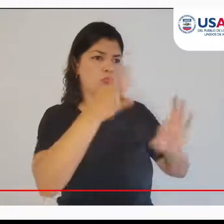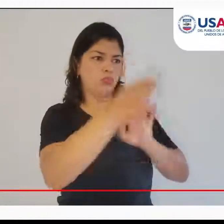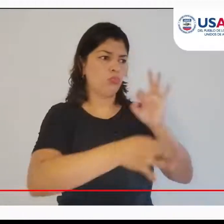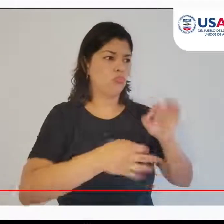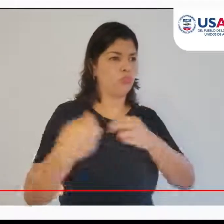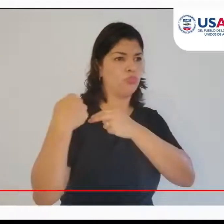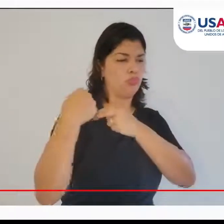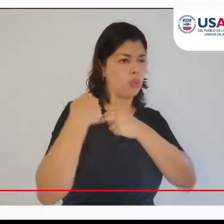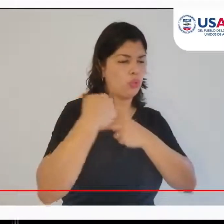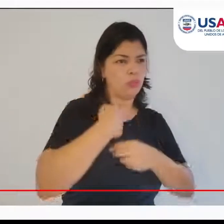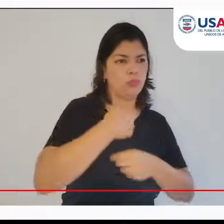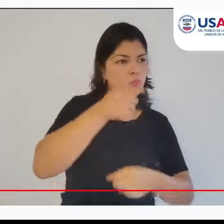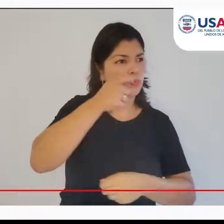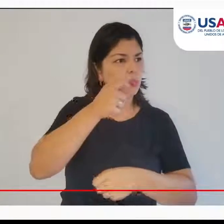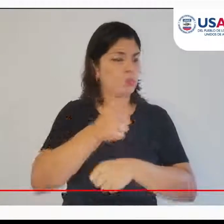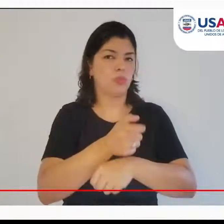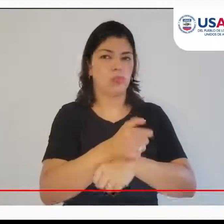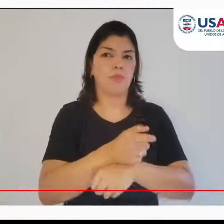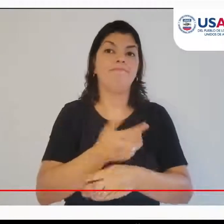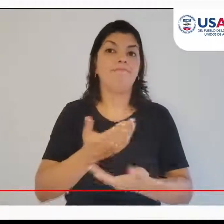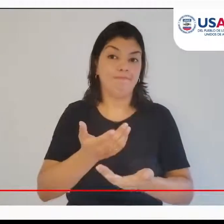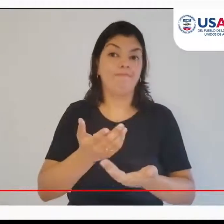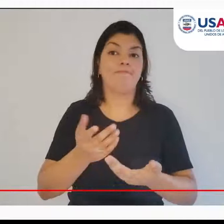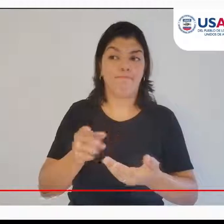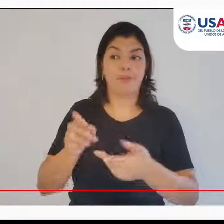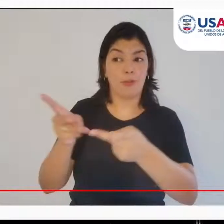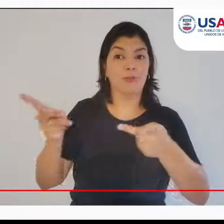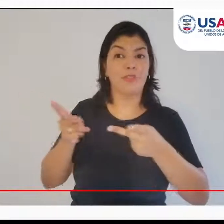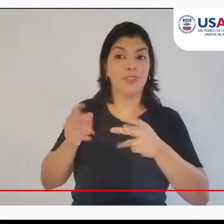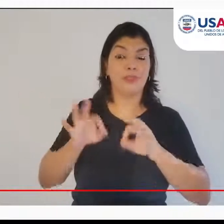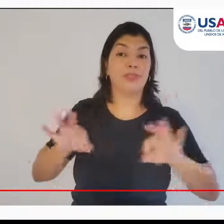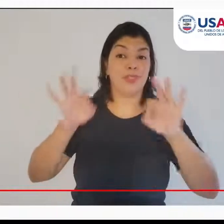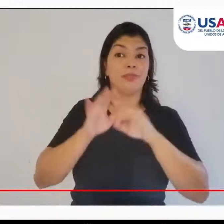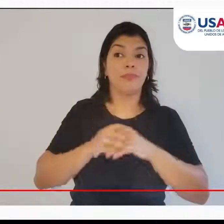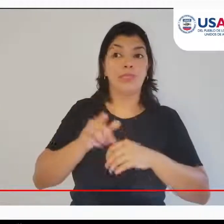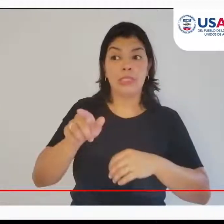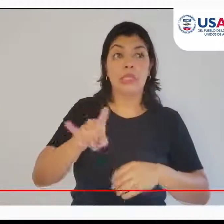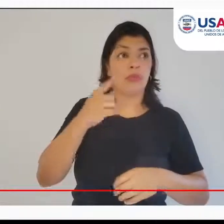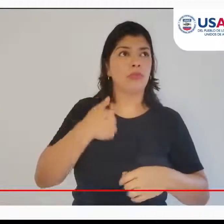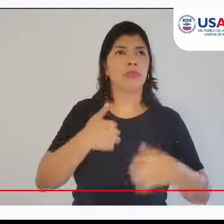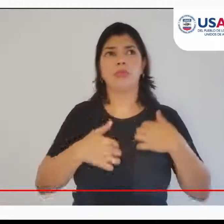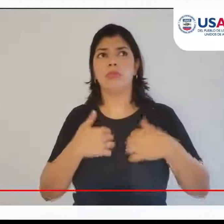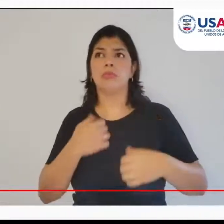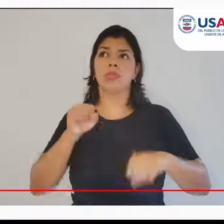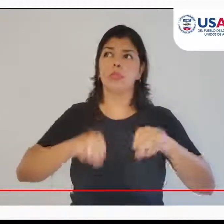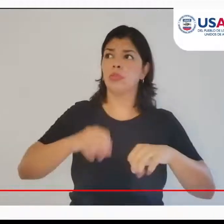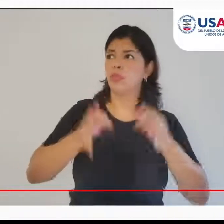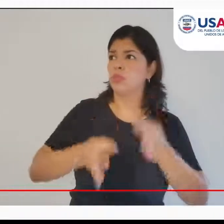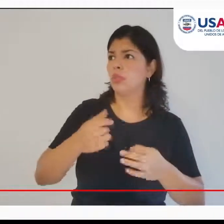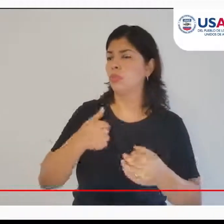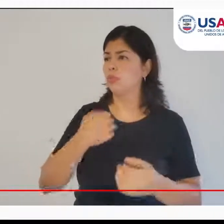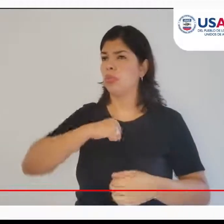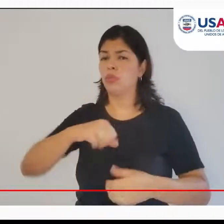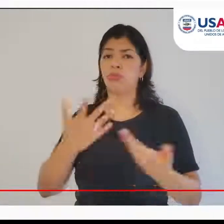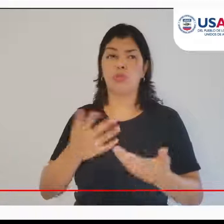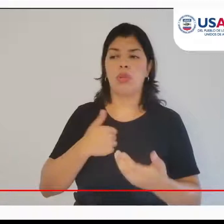fundamentales. Entonces, muy importantes porque a través de eso pues contribuyen a garantizar la defensa